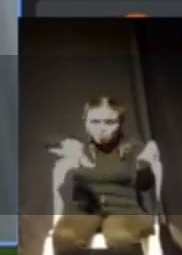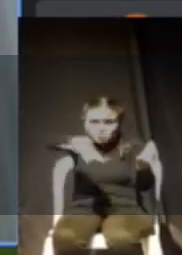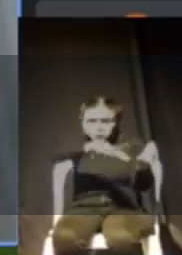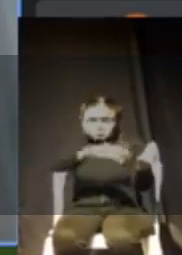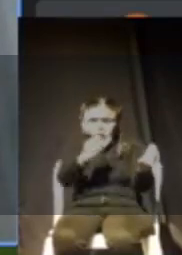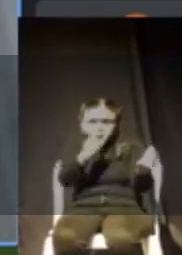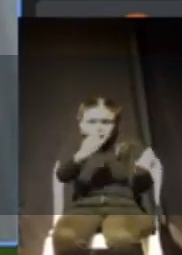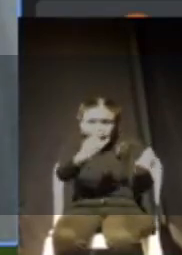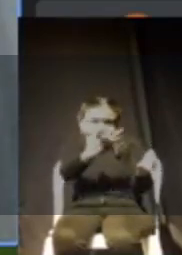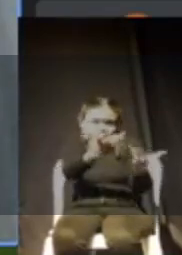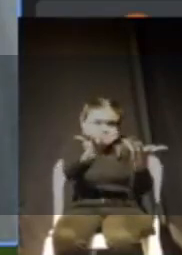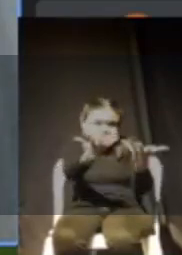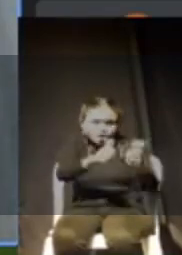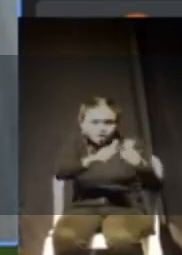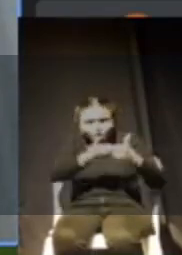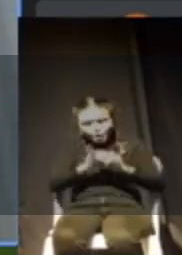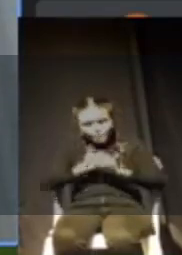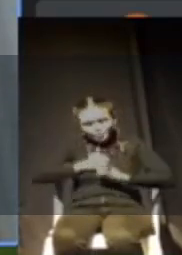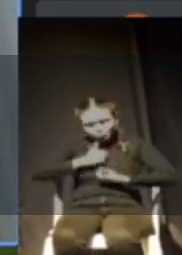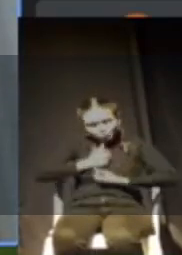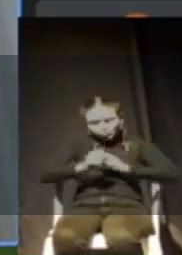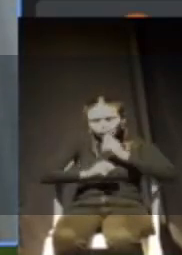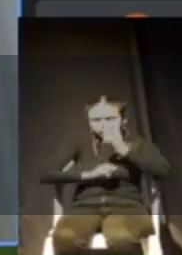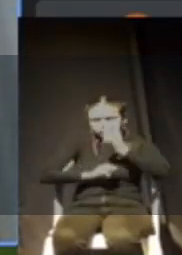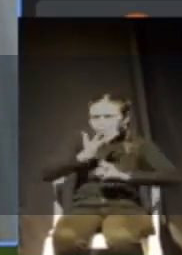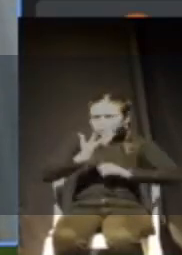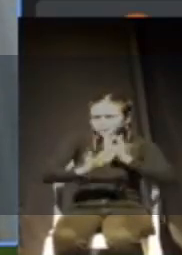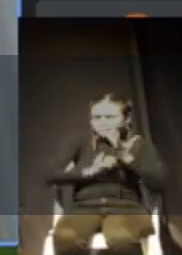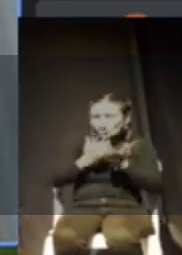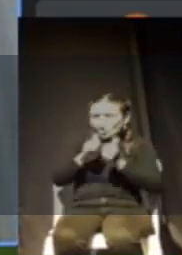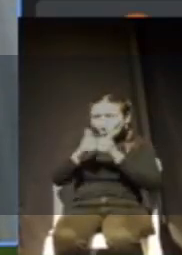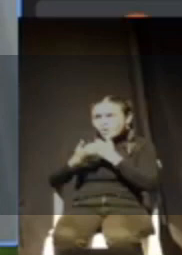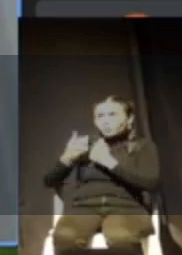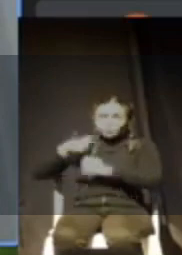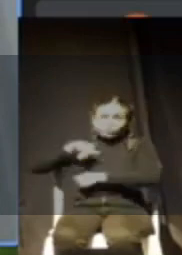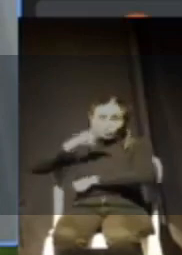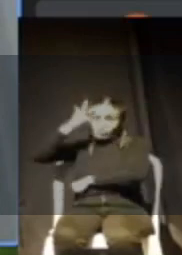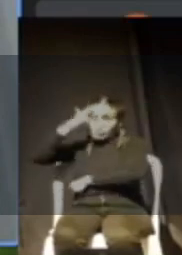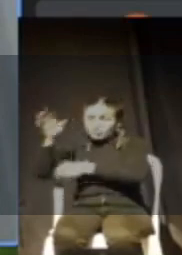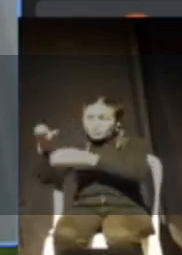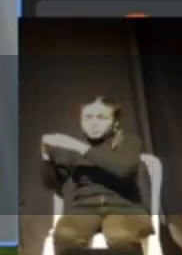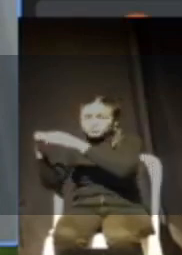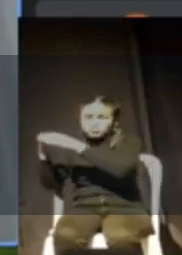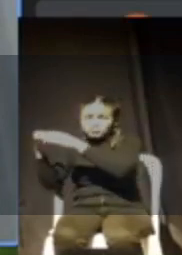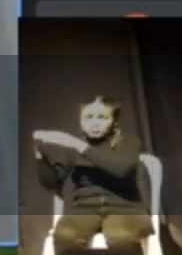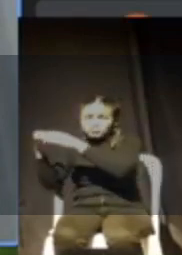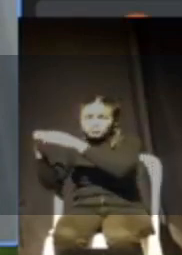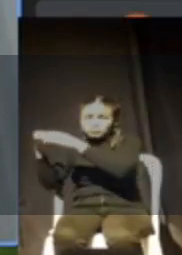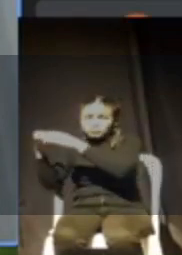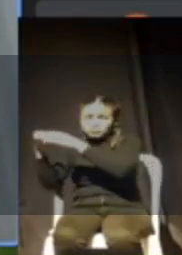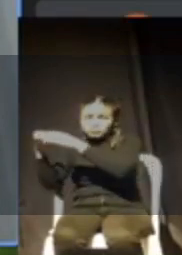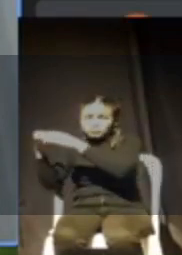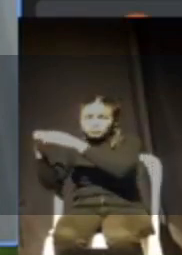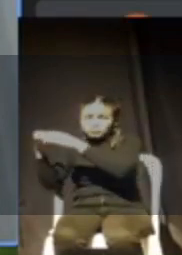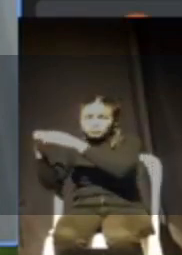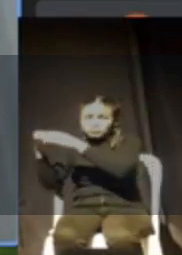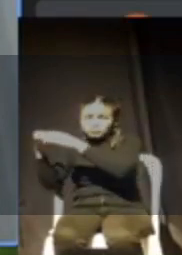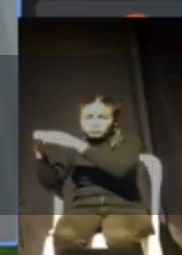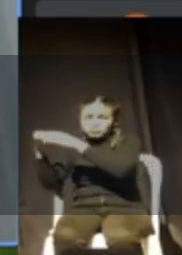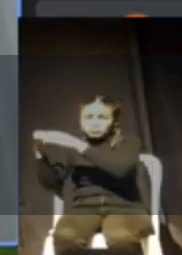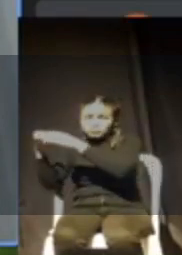expreso, pues son todos esos aprendizajes que en la Asociación Colombiana de Investigadoras e Investigadores